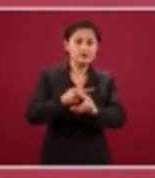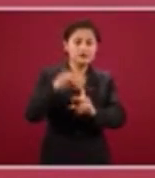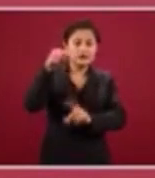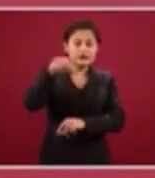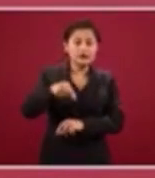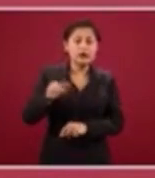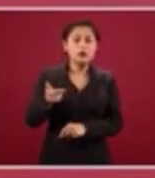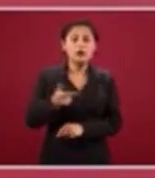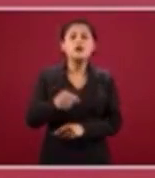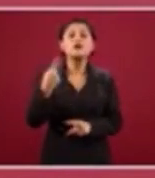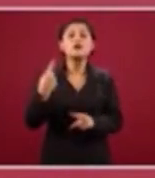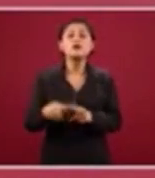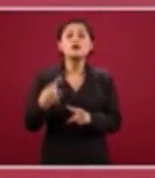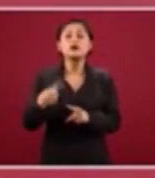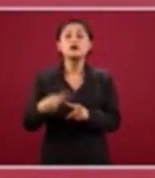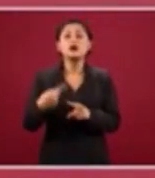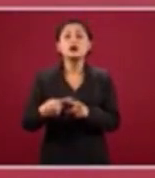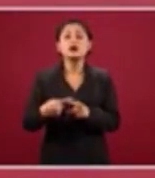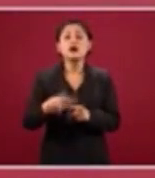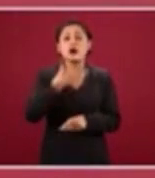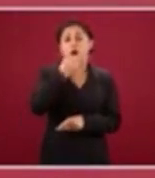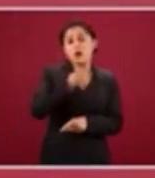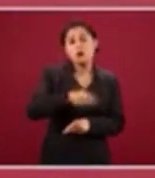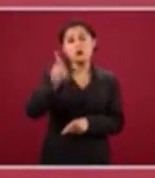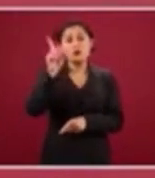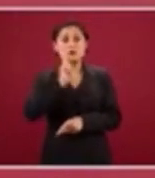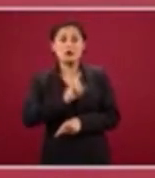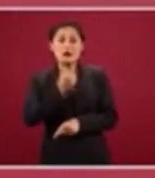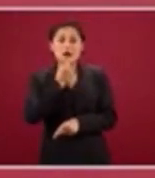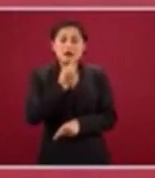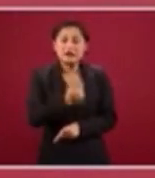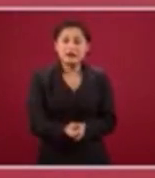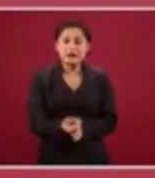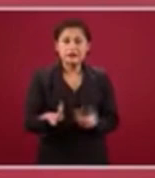Guanajuato? Hombres, mujeres, niños.